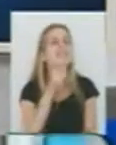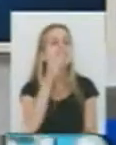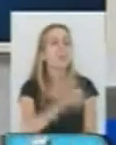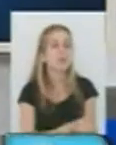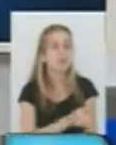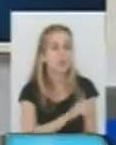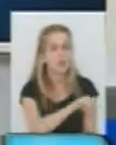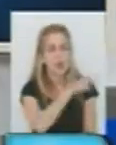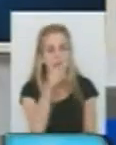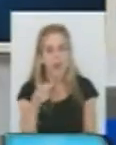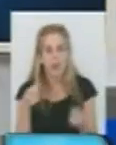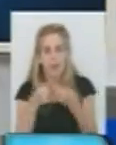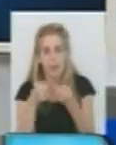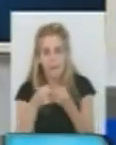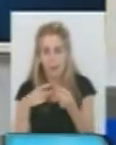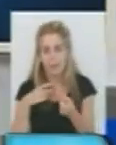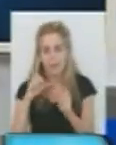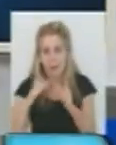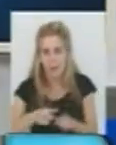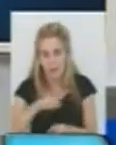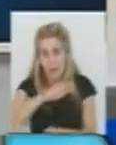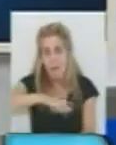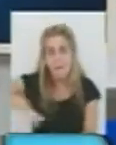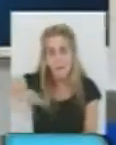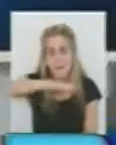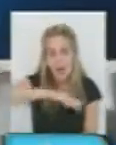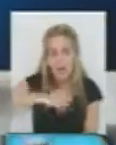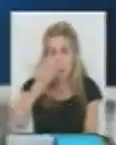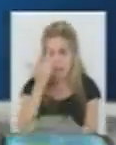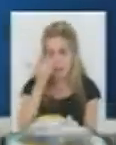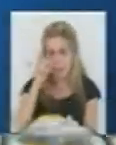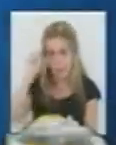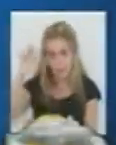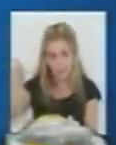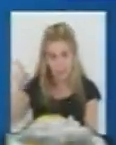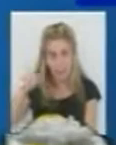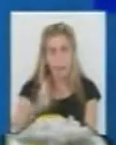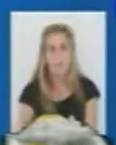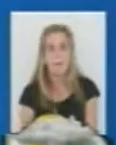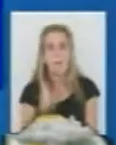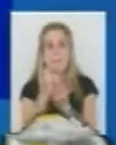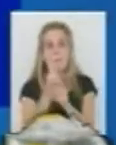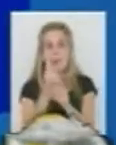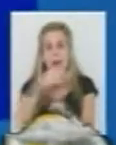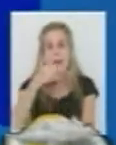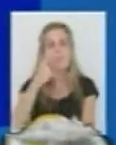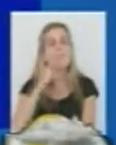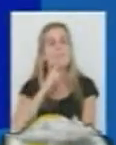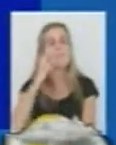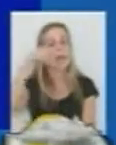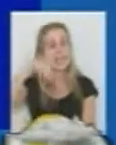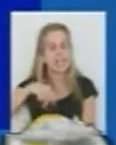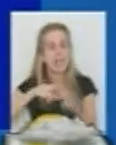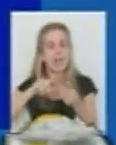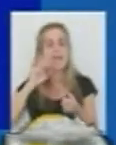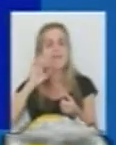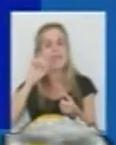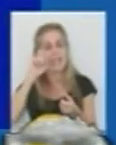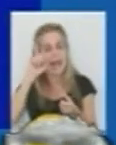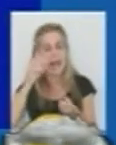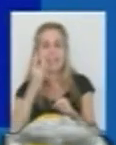en San Martín, un distrito masista. Insaurralde primero, 22. Vidal segunda,